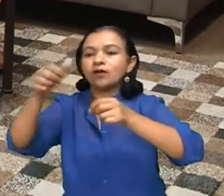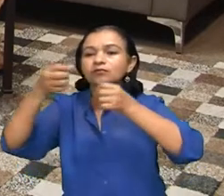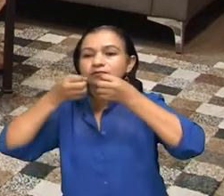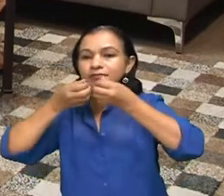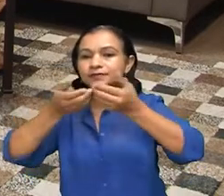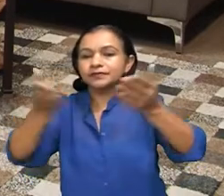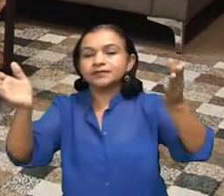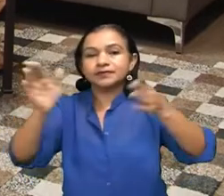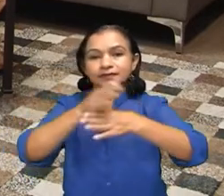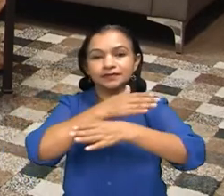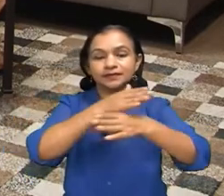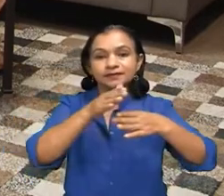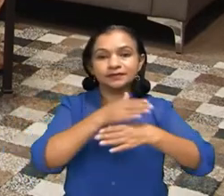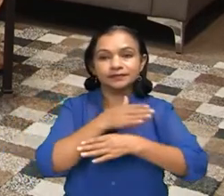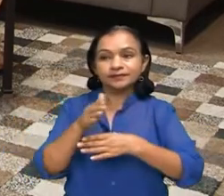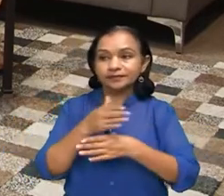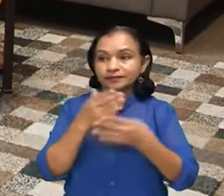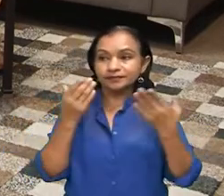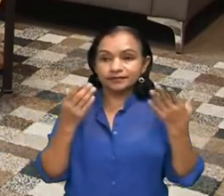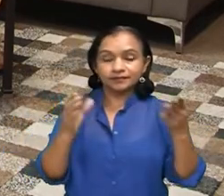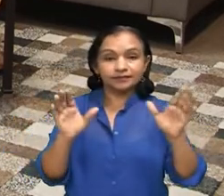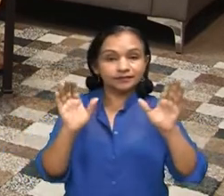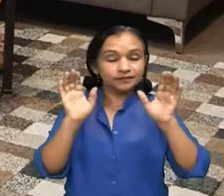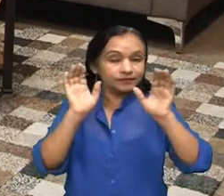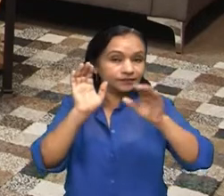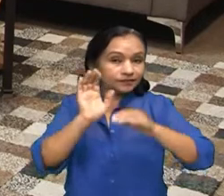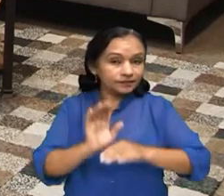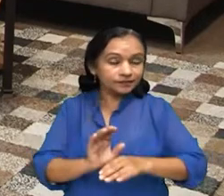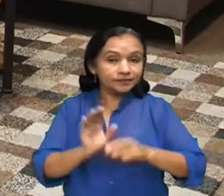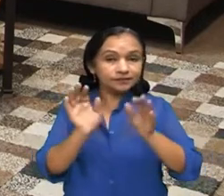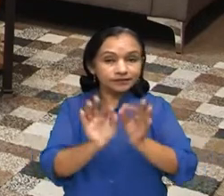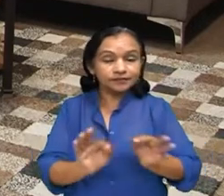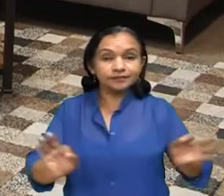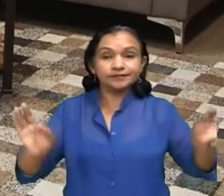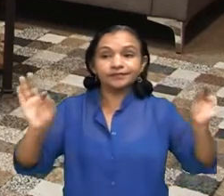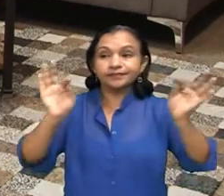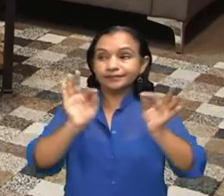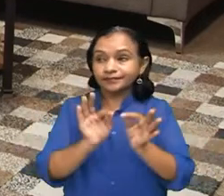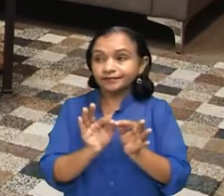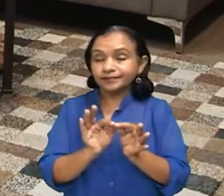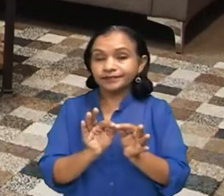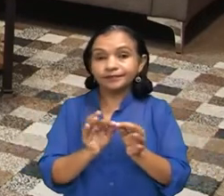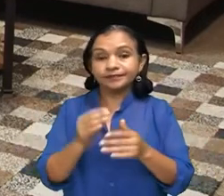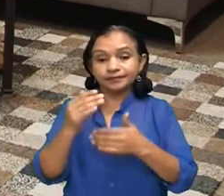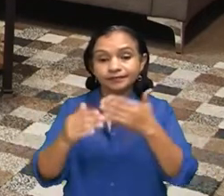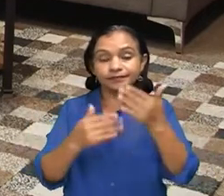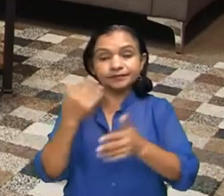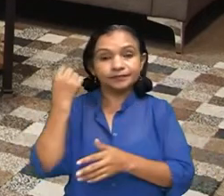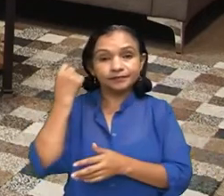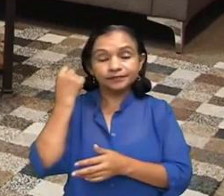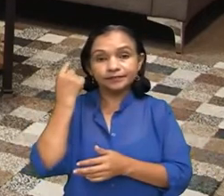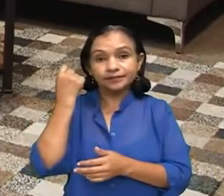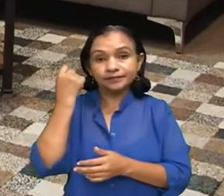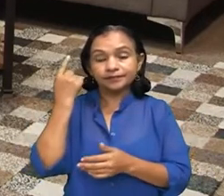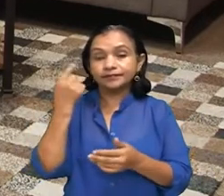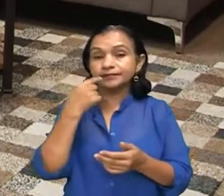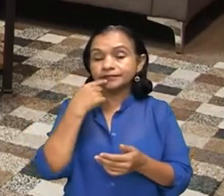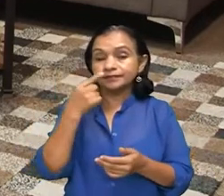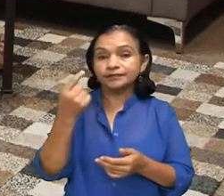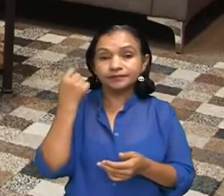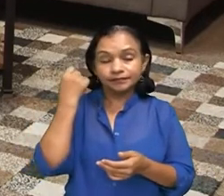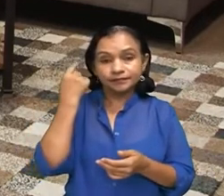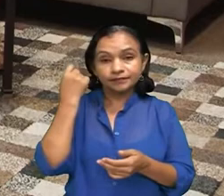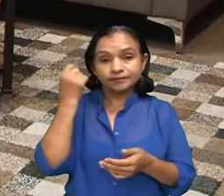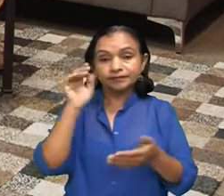toque diferenciado con un producto tradicional. Eso es lo importante, de que vayamos entendiendo y vayamos